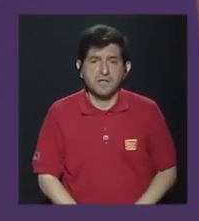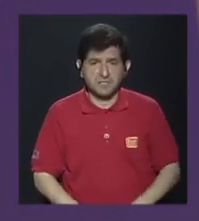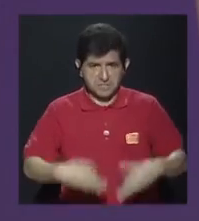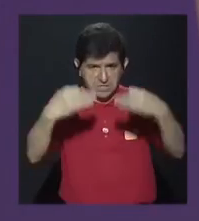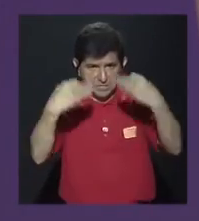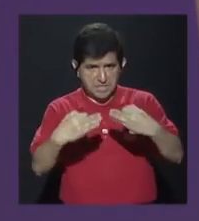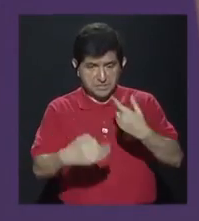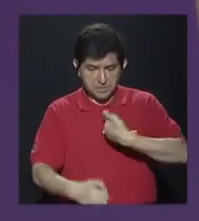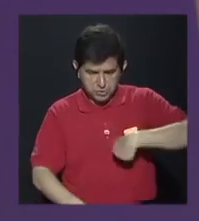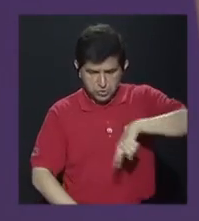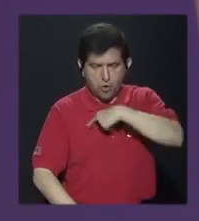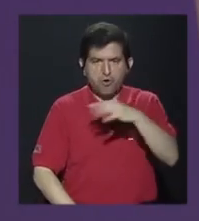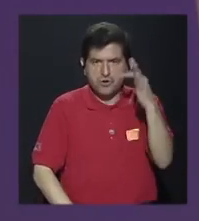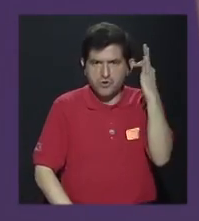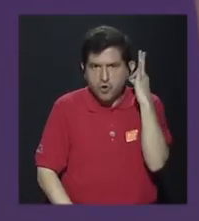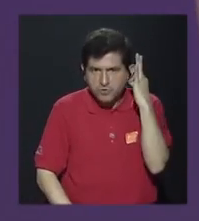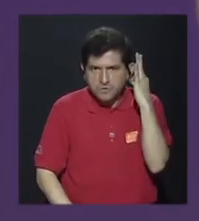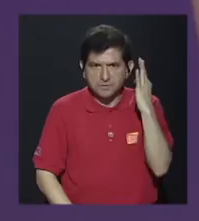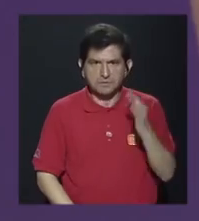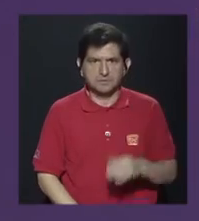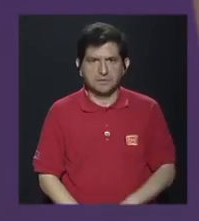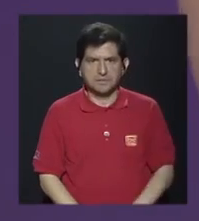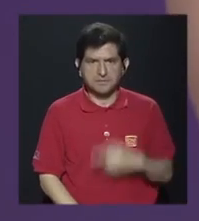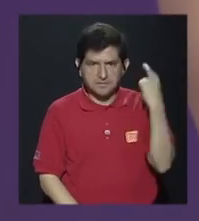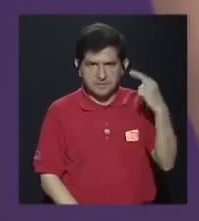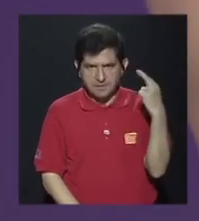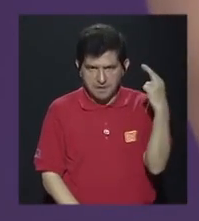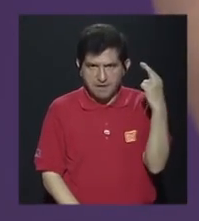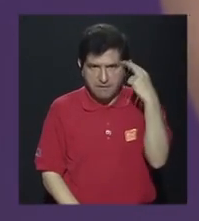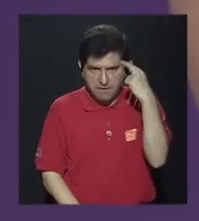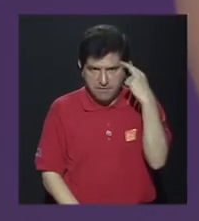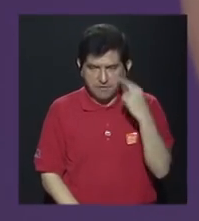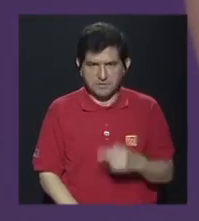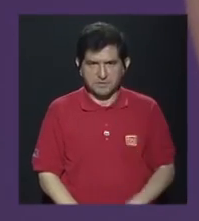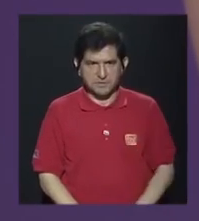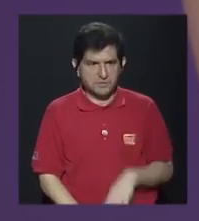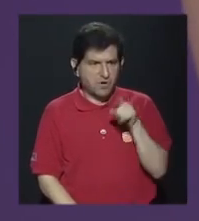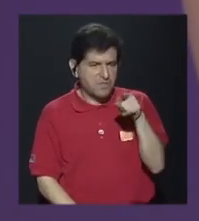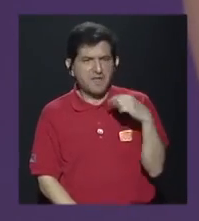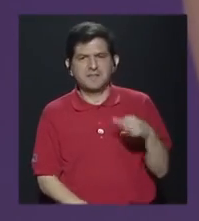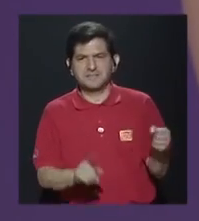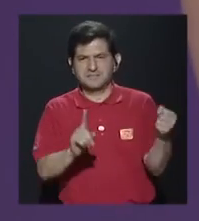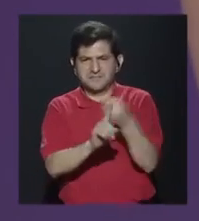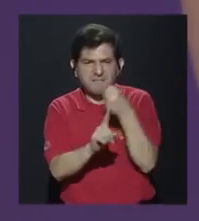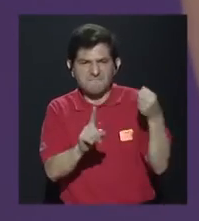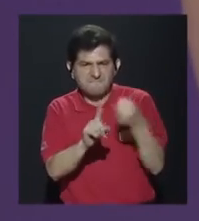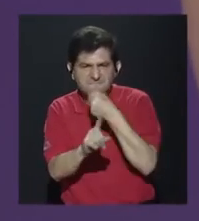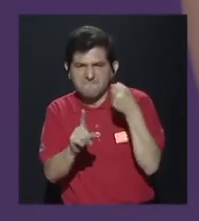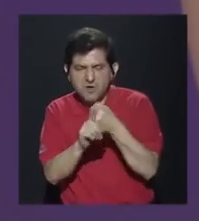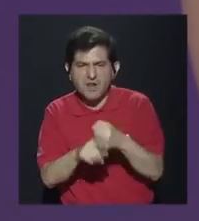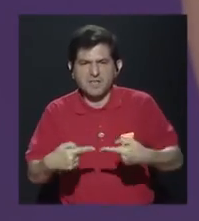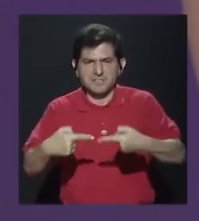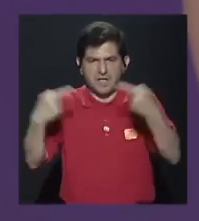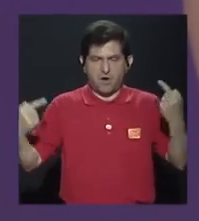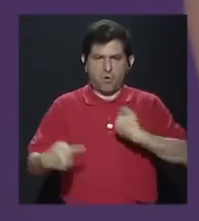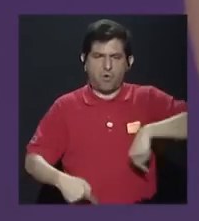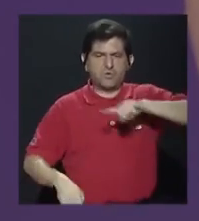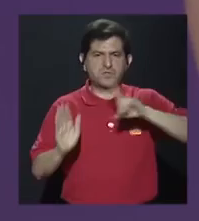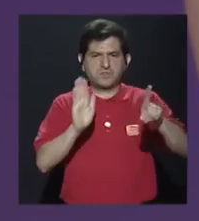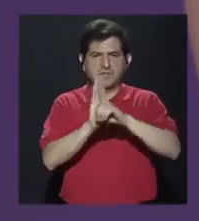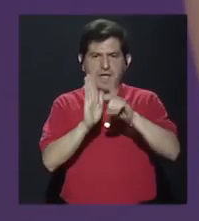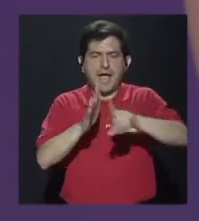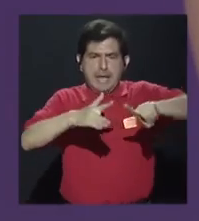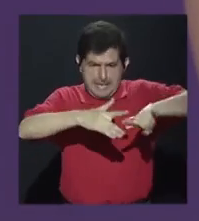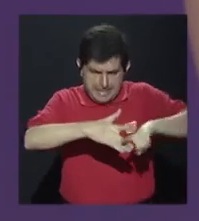de nosotras las mujeres. Entonces, a raíz de esta violencia de nuestros derechos es que